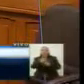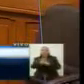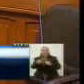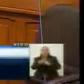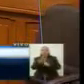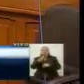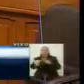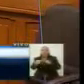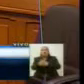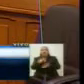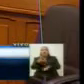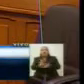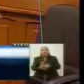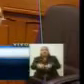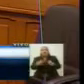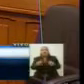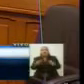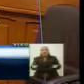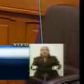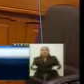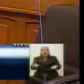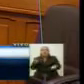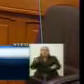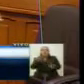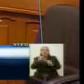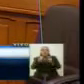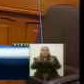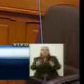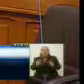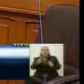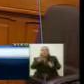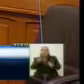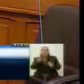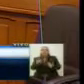de Lima Metropolitana? ¿Por qué? Si hay un tribunal fiscal.